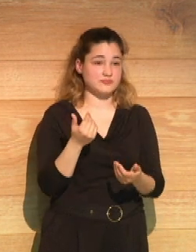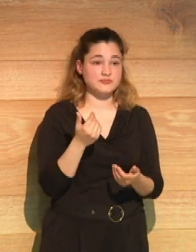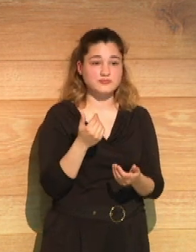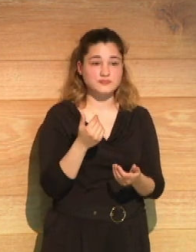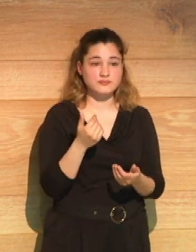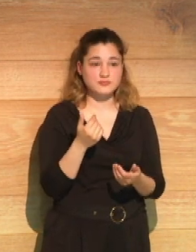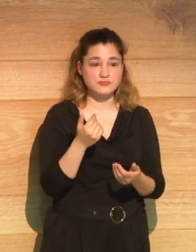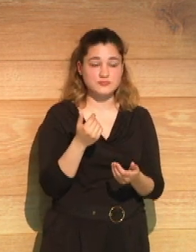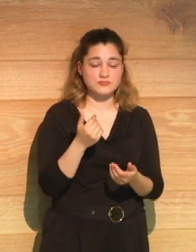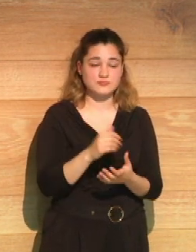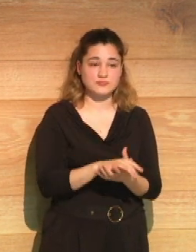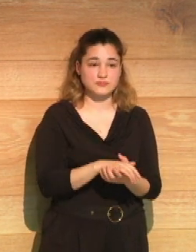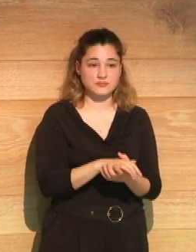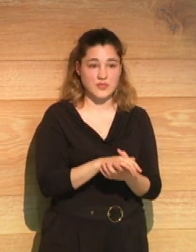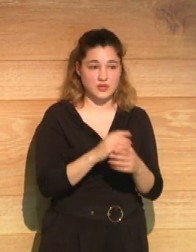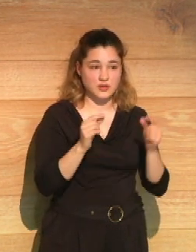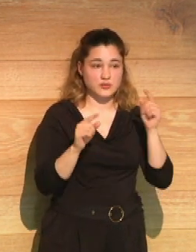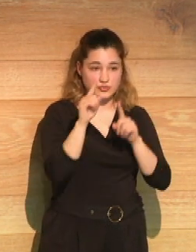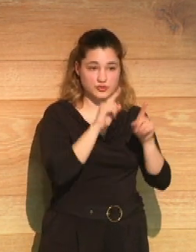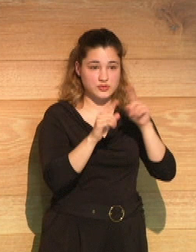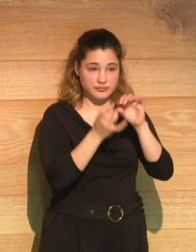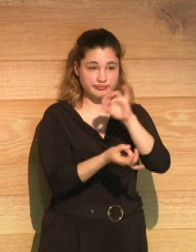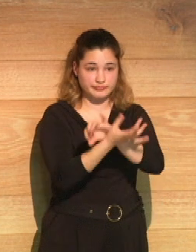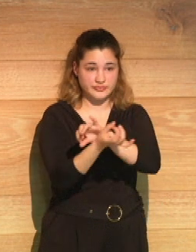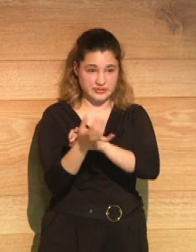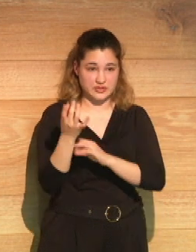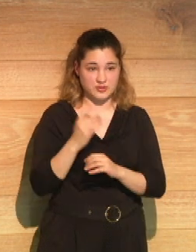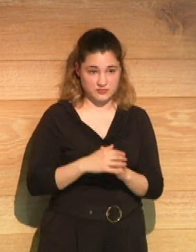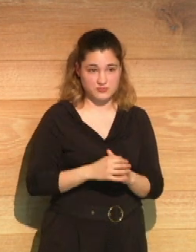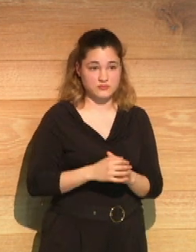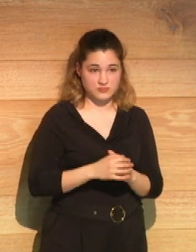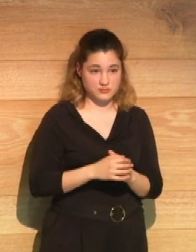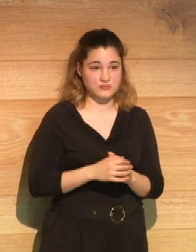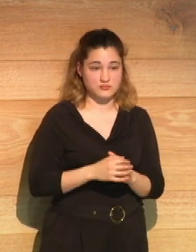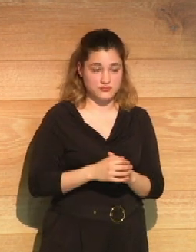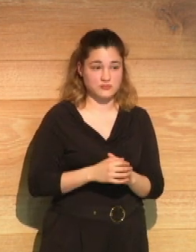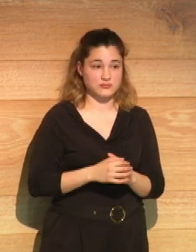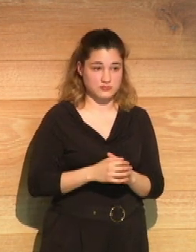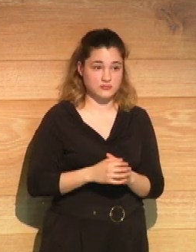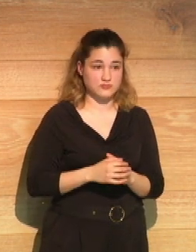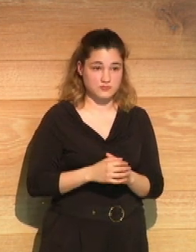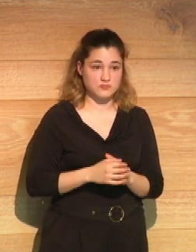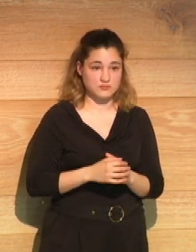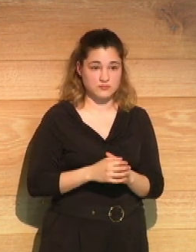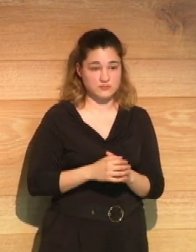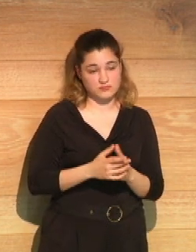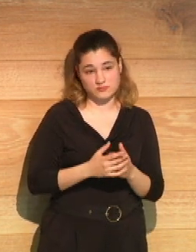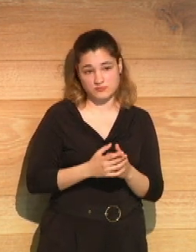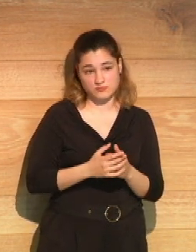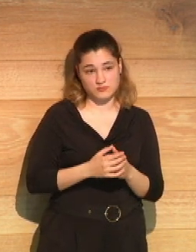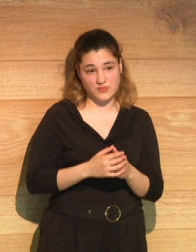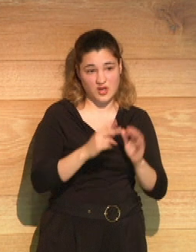crean definitivamente conflictos y que no van y que no deben ser, pues que van en contra de